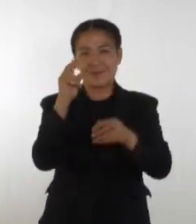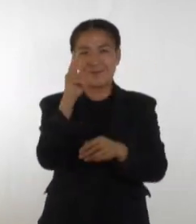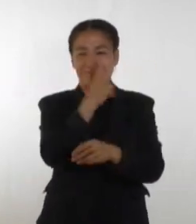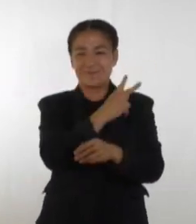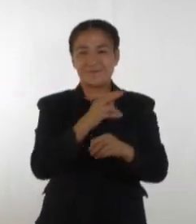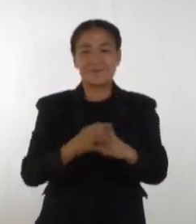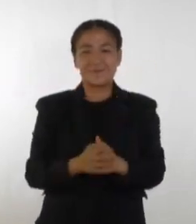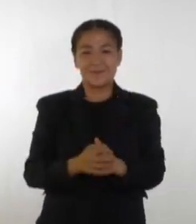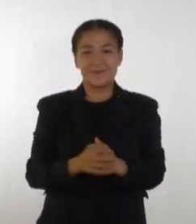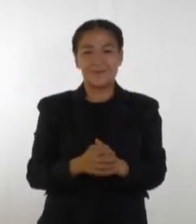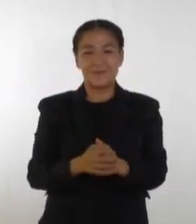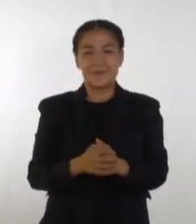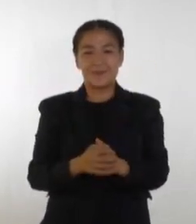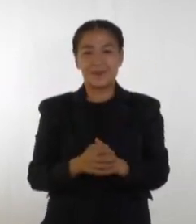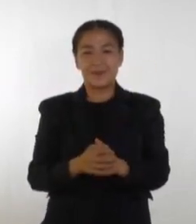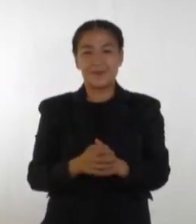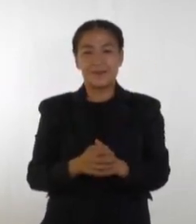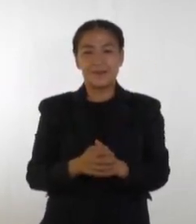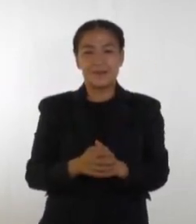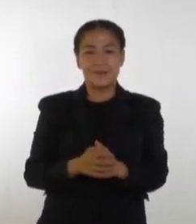Ahí está.